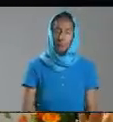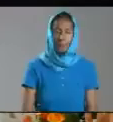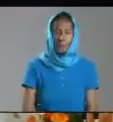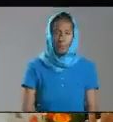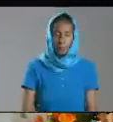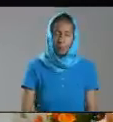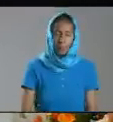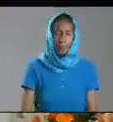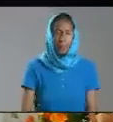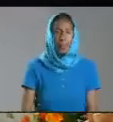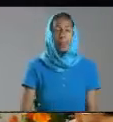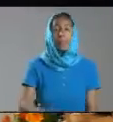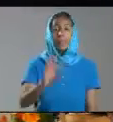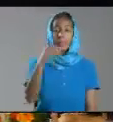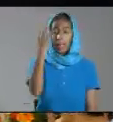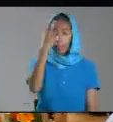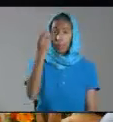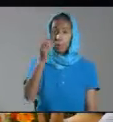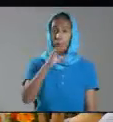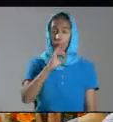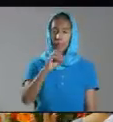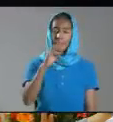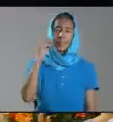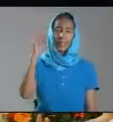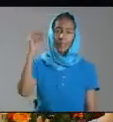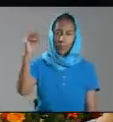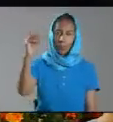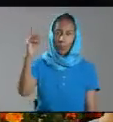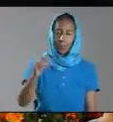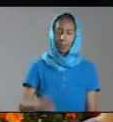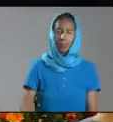Oh, qué hermoso es el Señor.